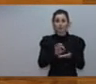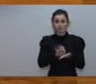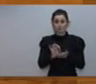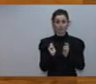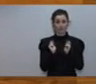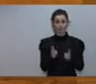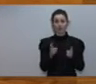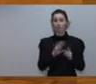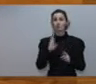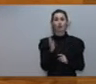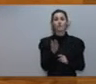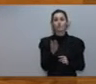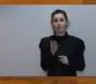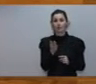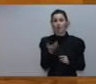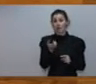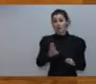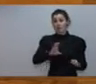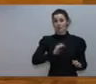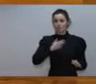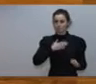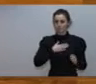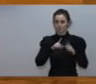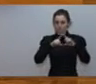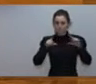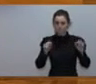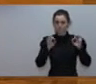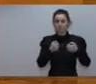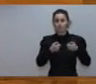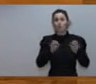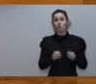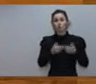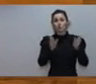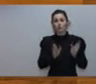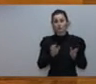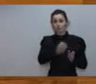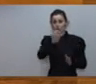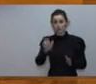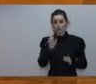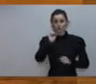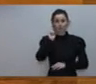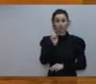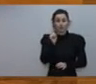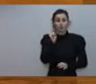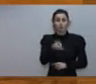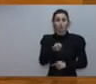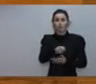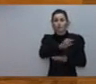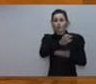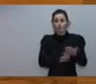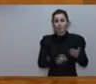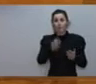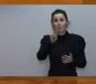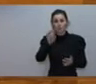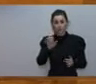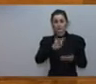repercutirá íntegramente en la renta asturiana. En el marco de normativo europeo, el dictamen del Comité de las Regiones de la Unión Europea, Sistemas